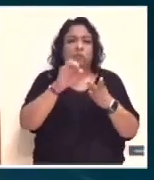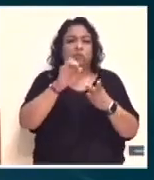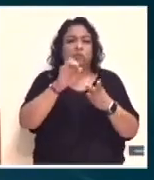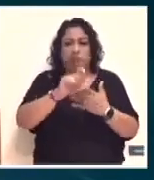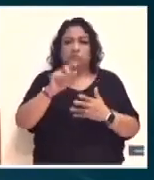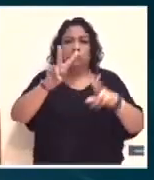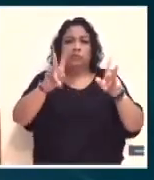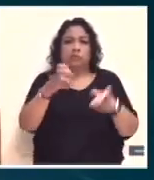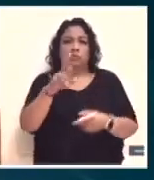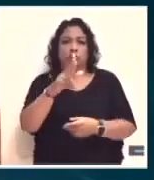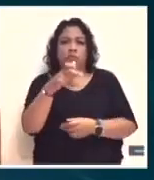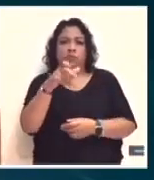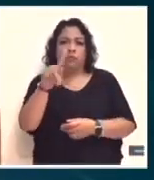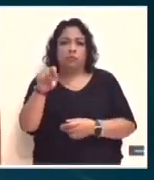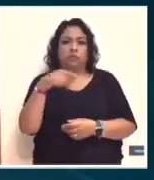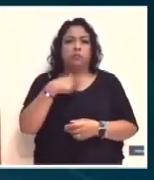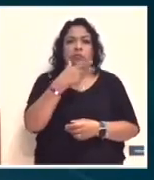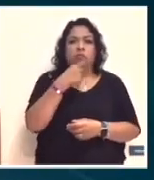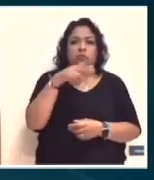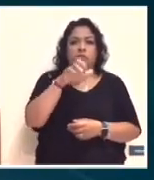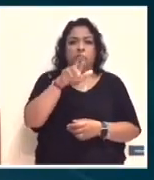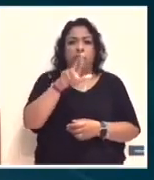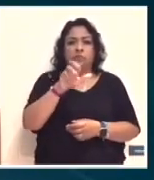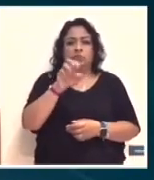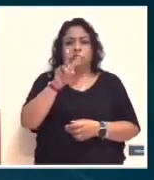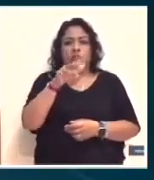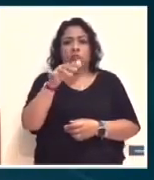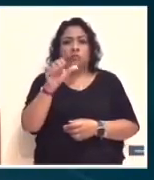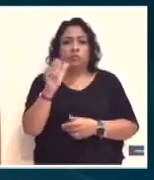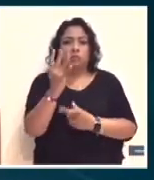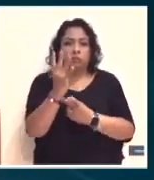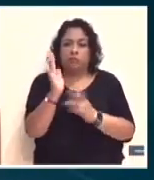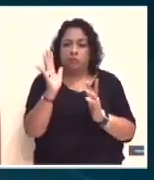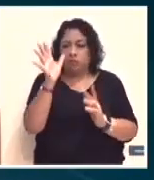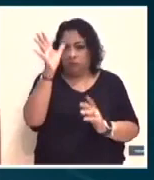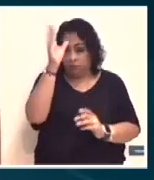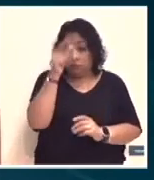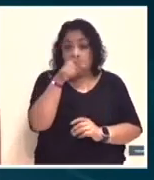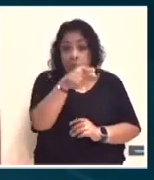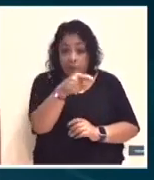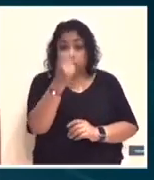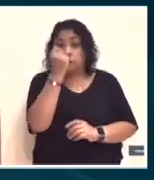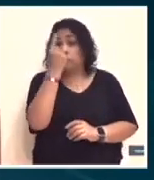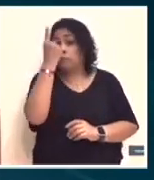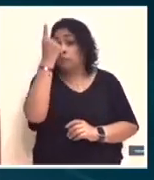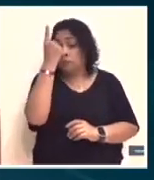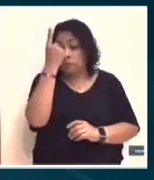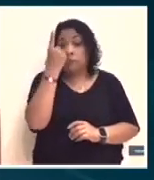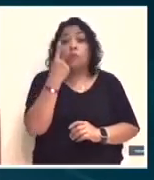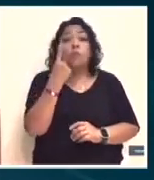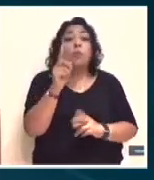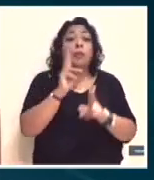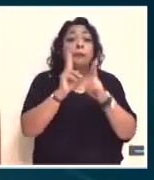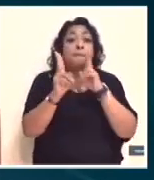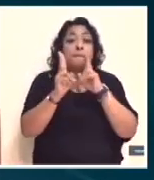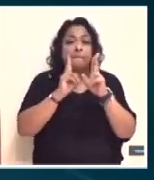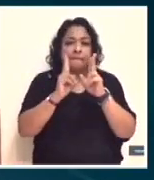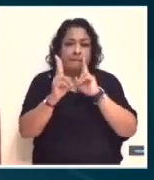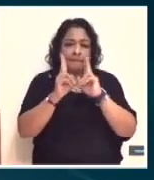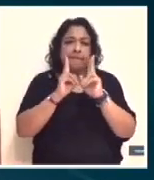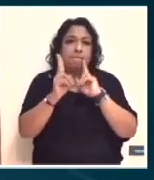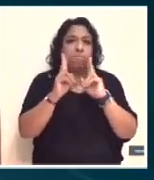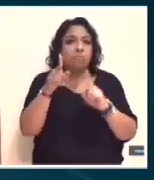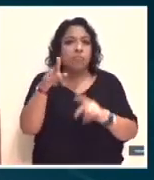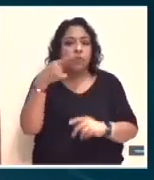difiere flaubert inventó un narrador invisible